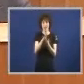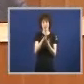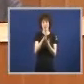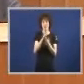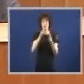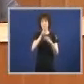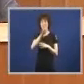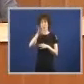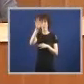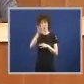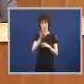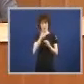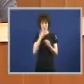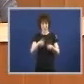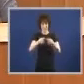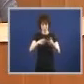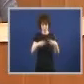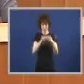de gasto social.